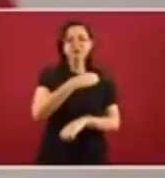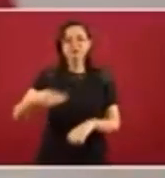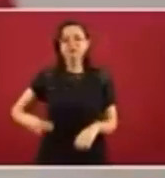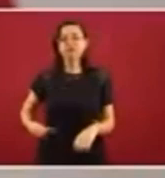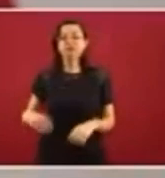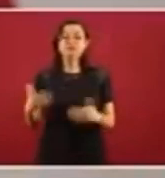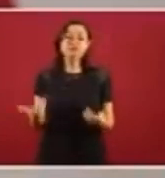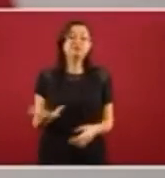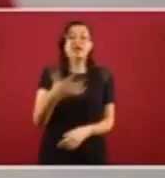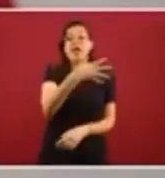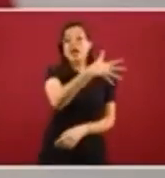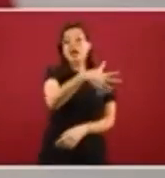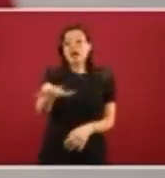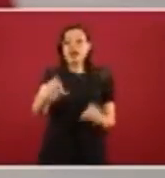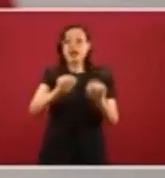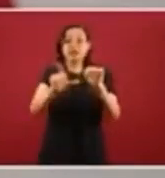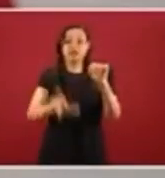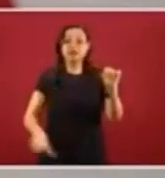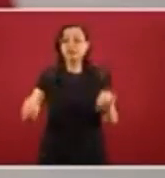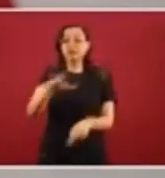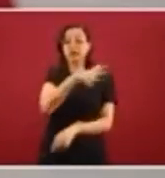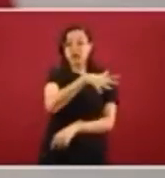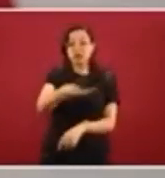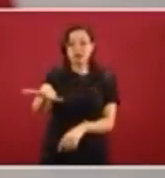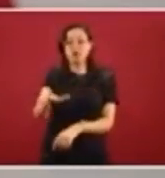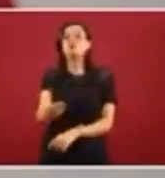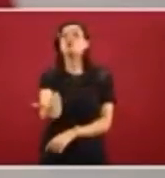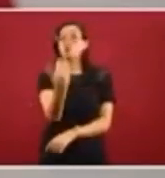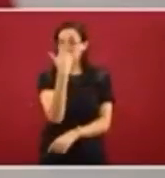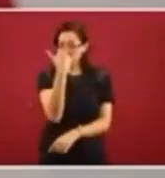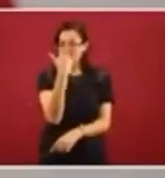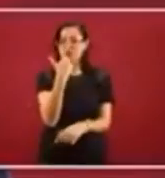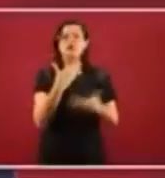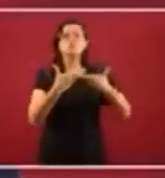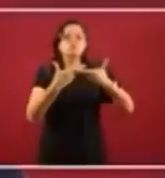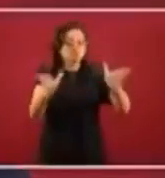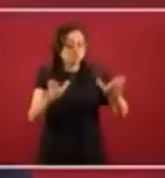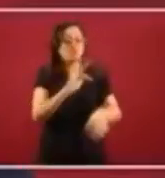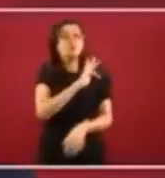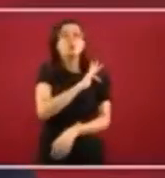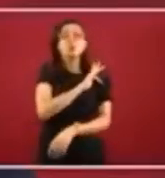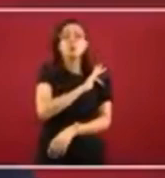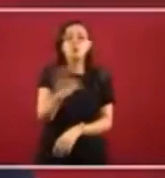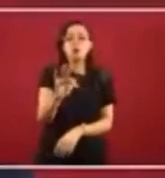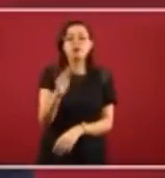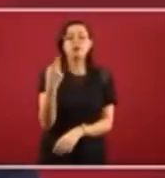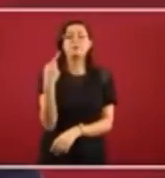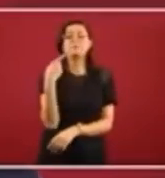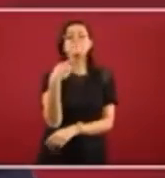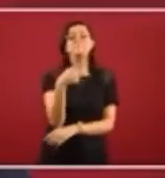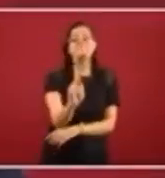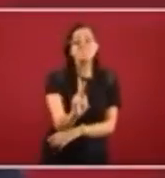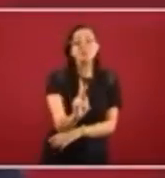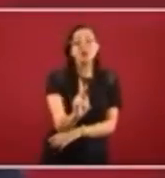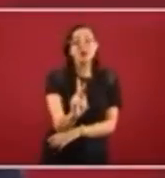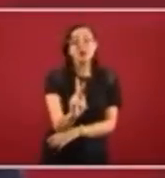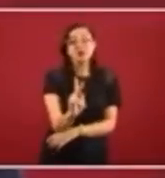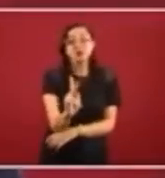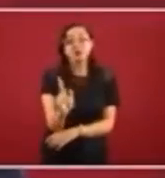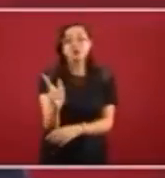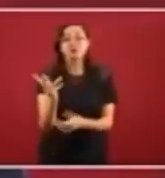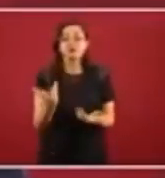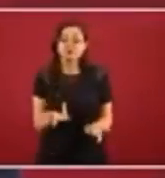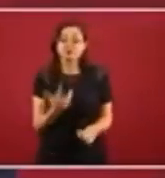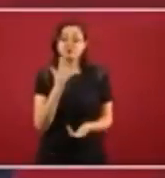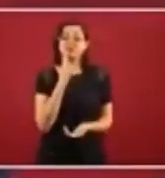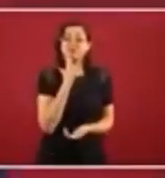criterio general? Que pueda haber acceso a los alimentos preparados, pero deseablemente, y es el otro